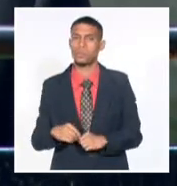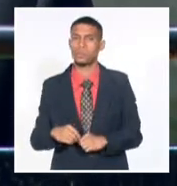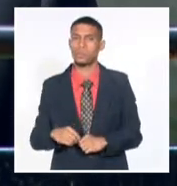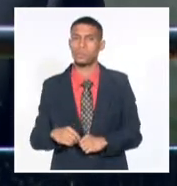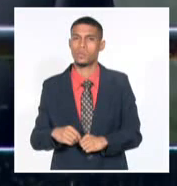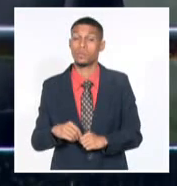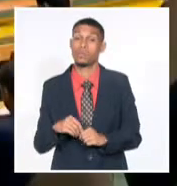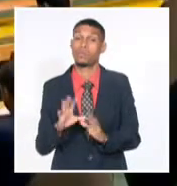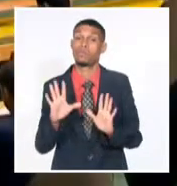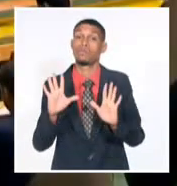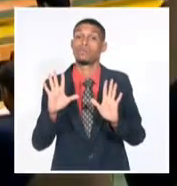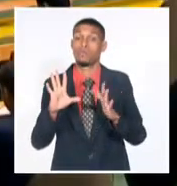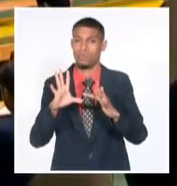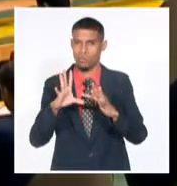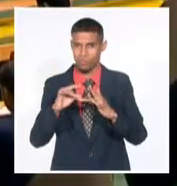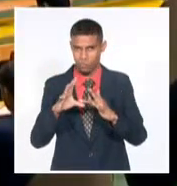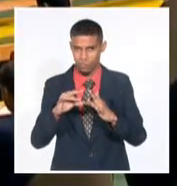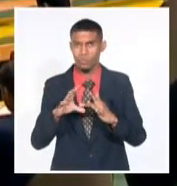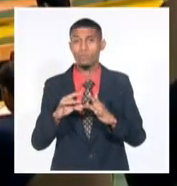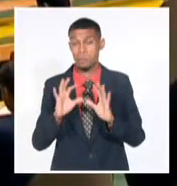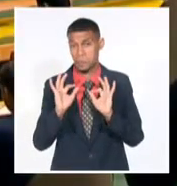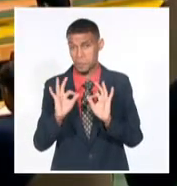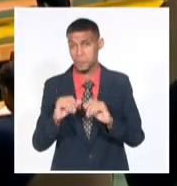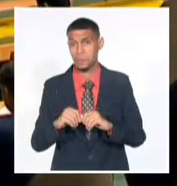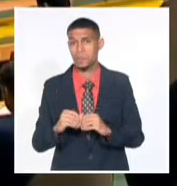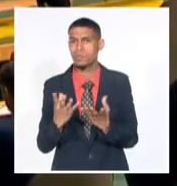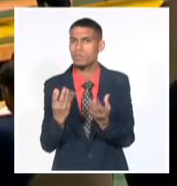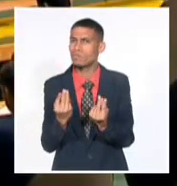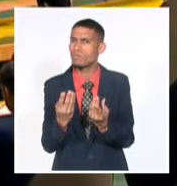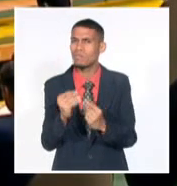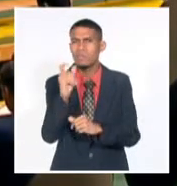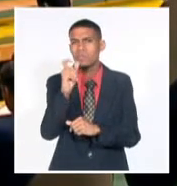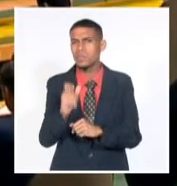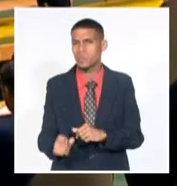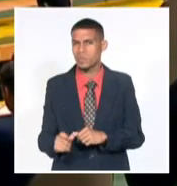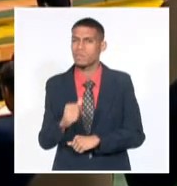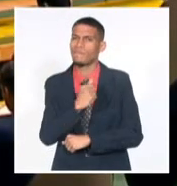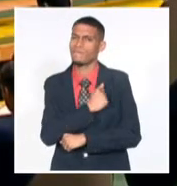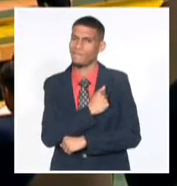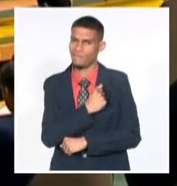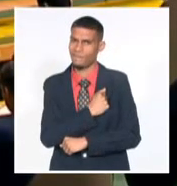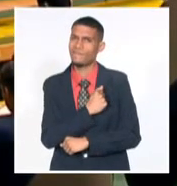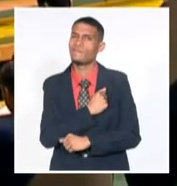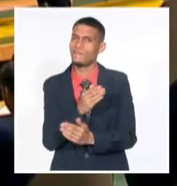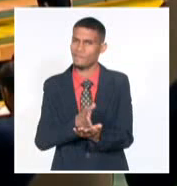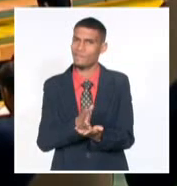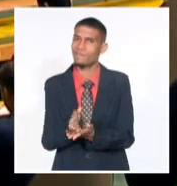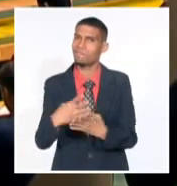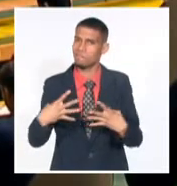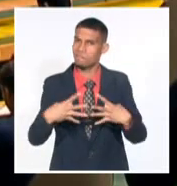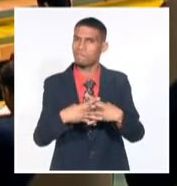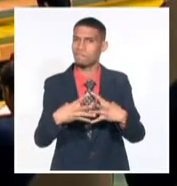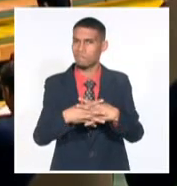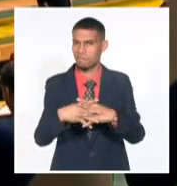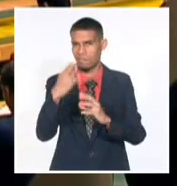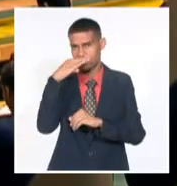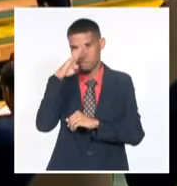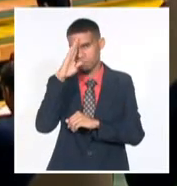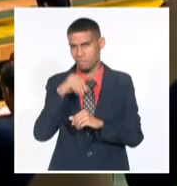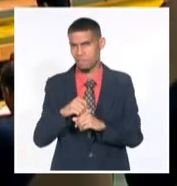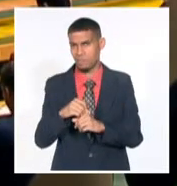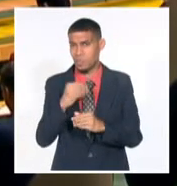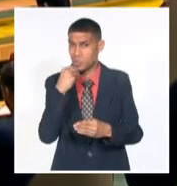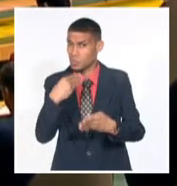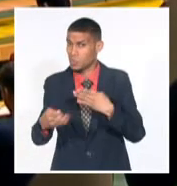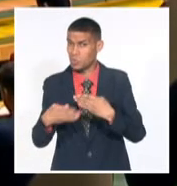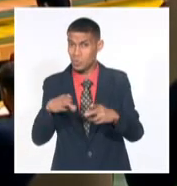contar con el respaldo creciente de personas de buena voluntad que en todo el mundo reclaman que